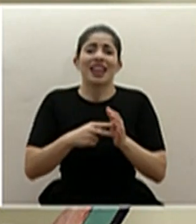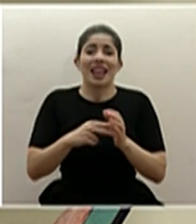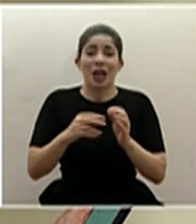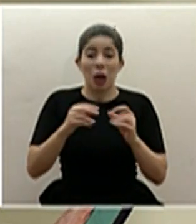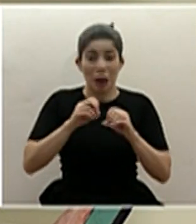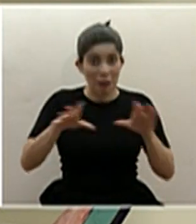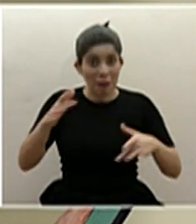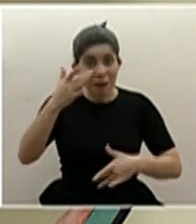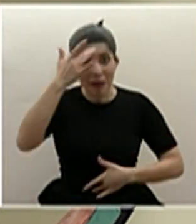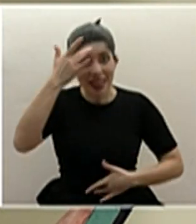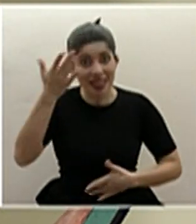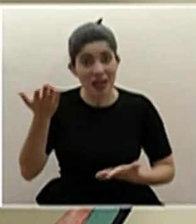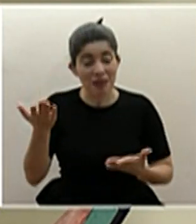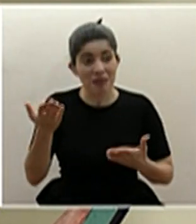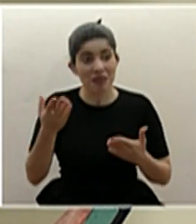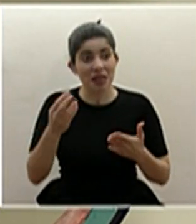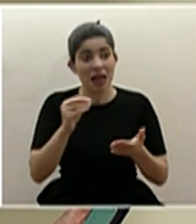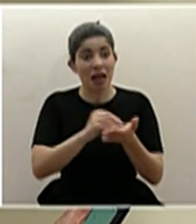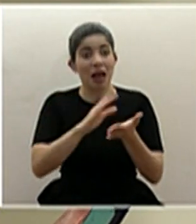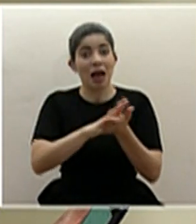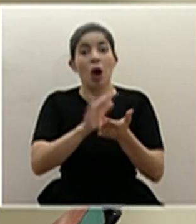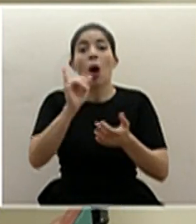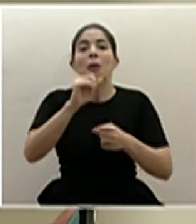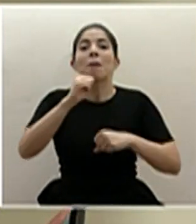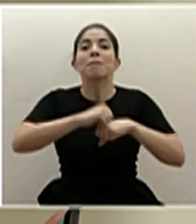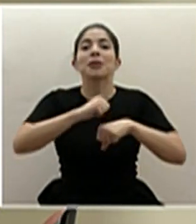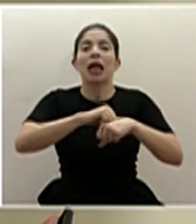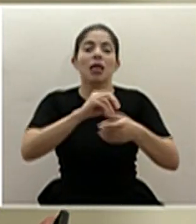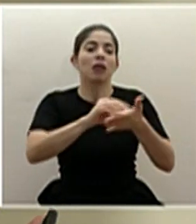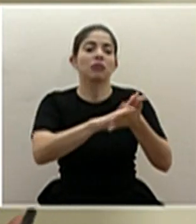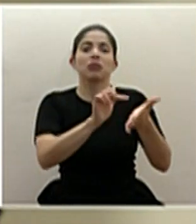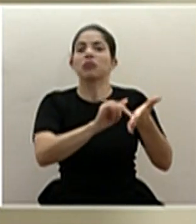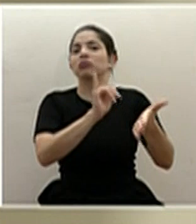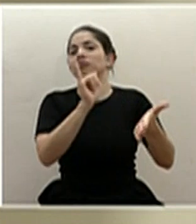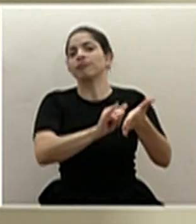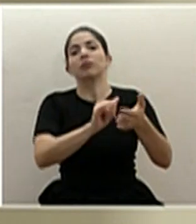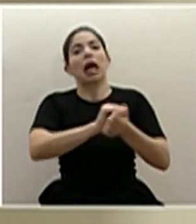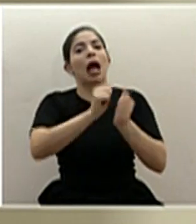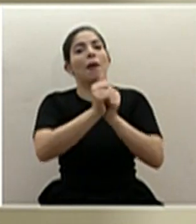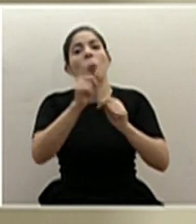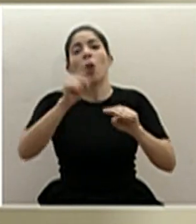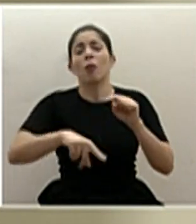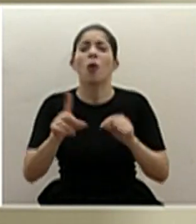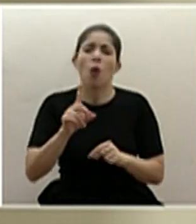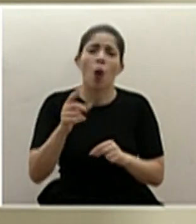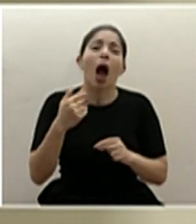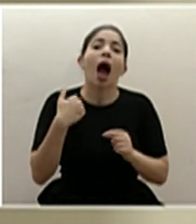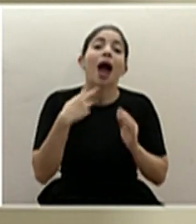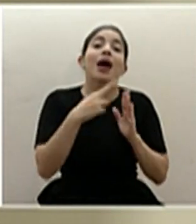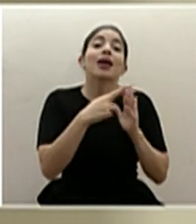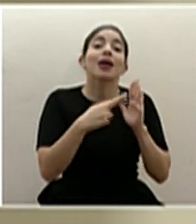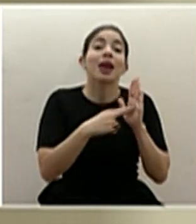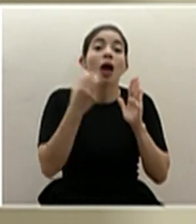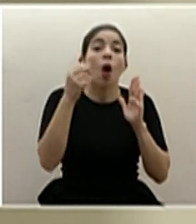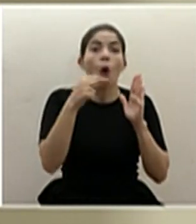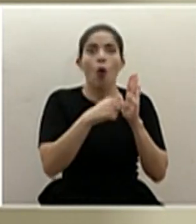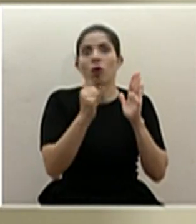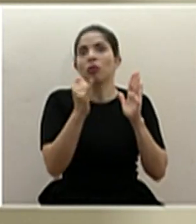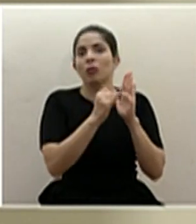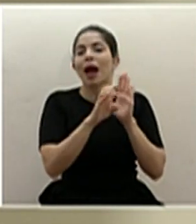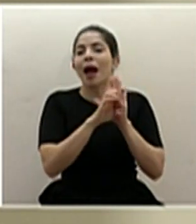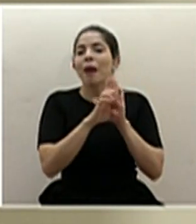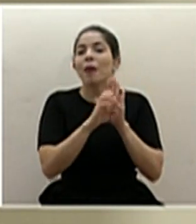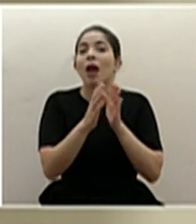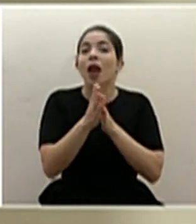esta pandemia ha estado escrito en una piedra, ¿verdad?, para decir esto es inamovible. Obviamente hay reglas de oro que esas sí son inamovibles. El hecho de, yo decía, lavarse